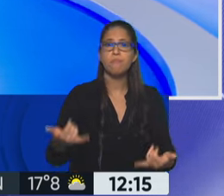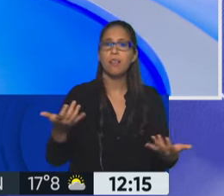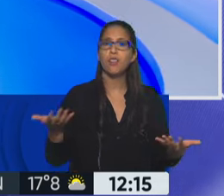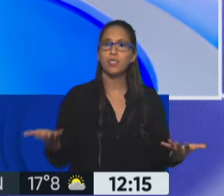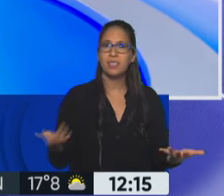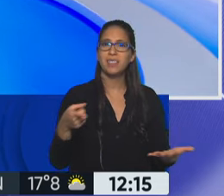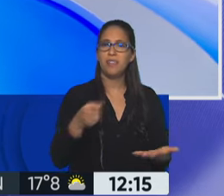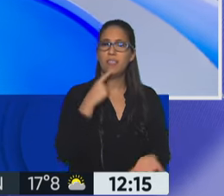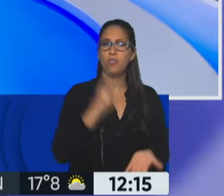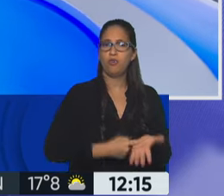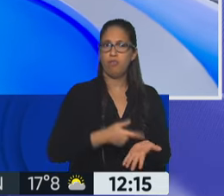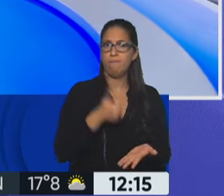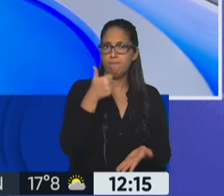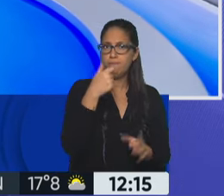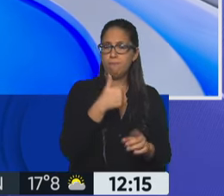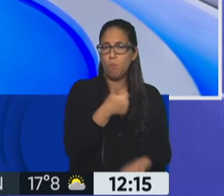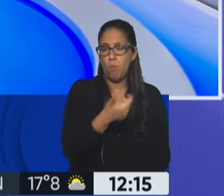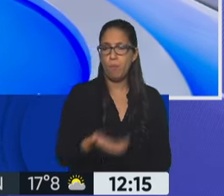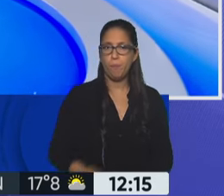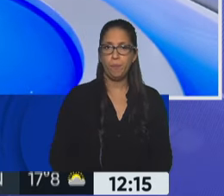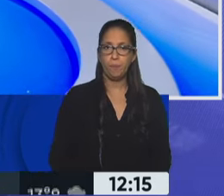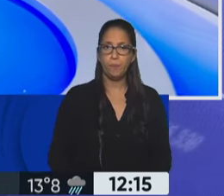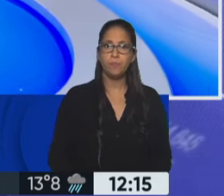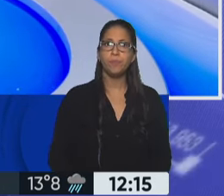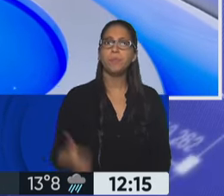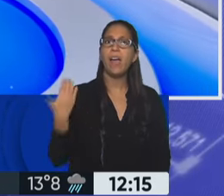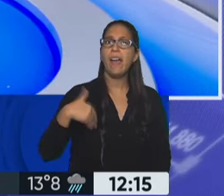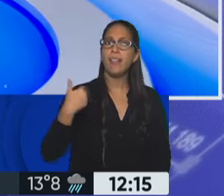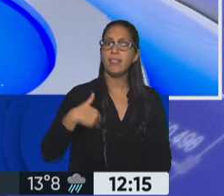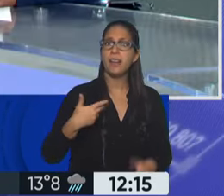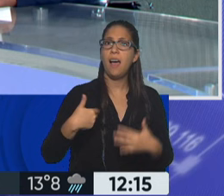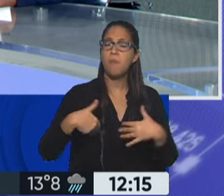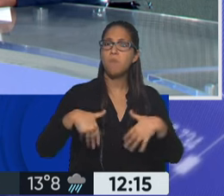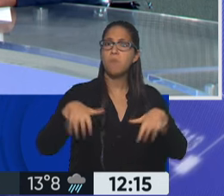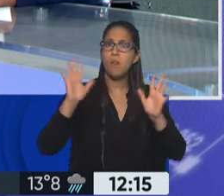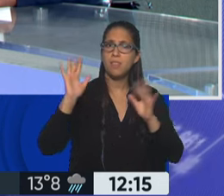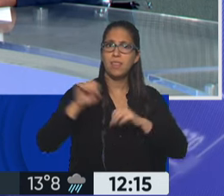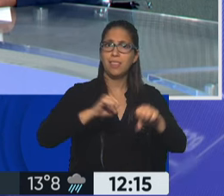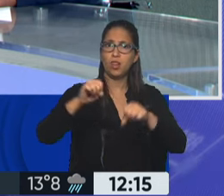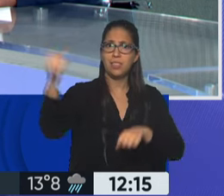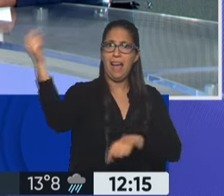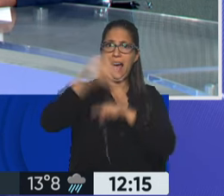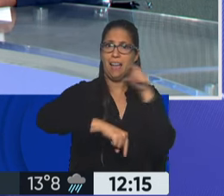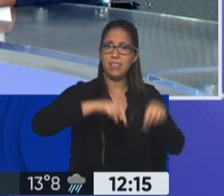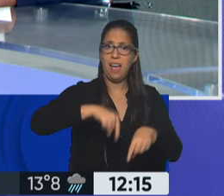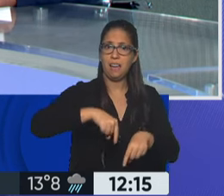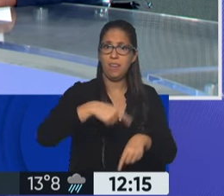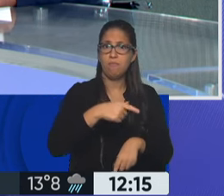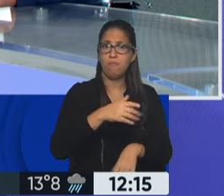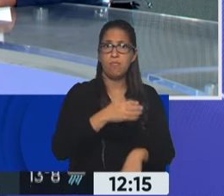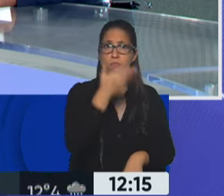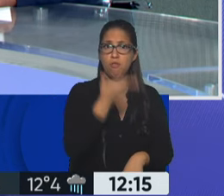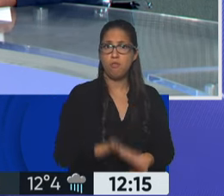es una buena medida de Argentina como probable víctima de un ataque terrorista ante lo que ha sido el pronunciamiento